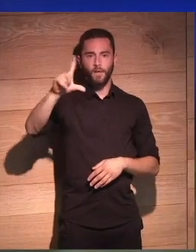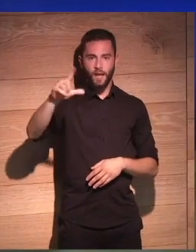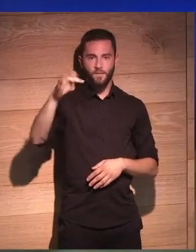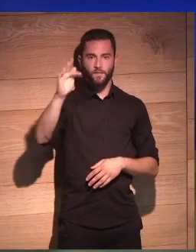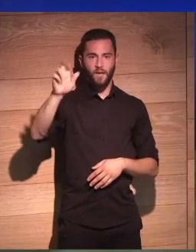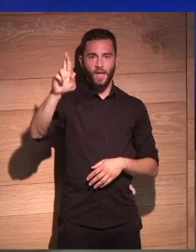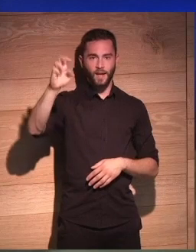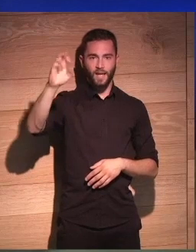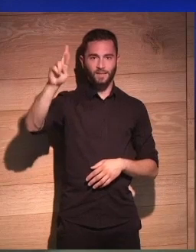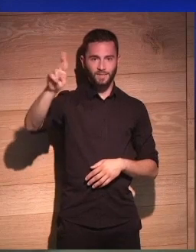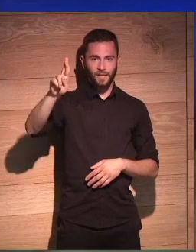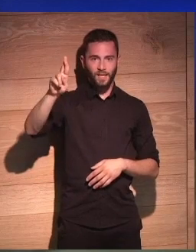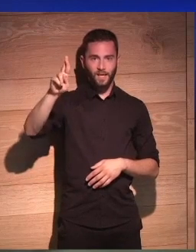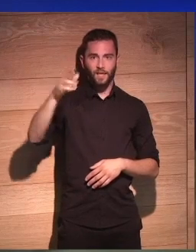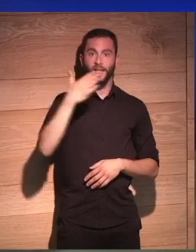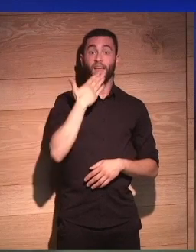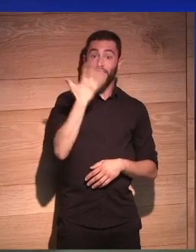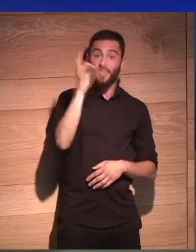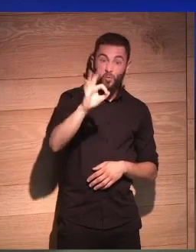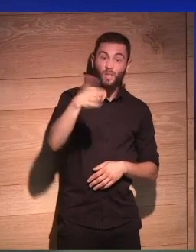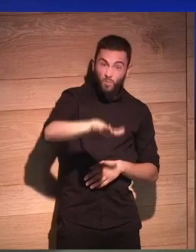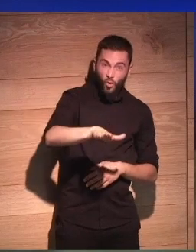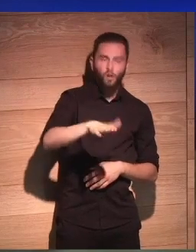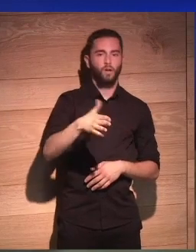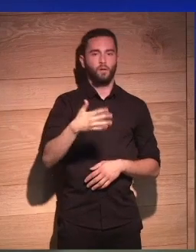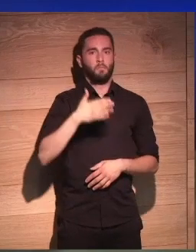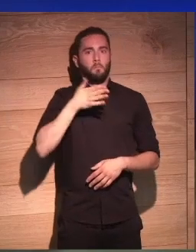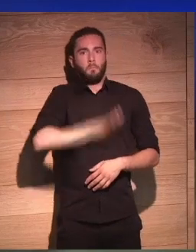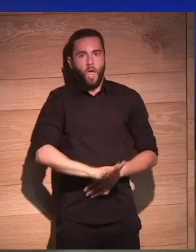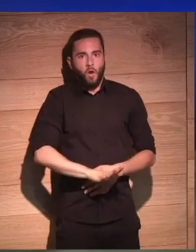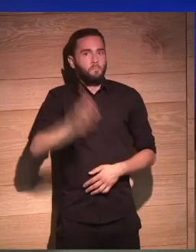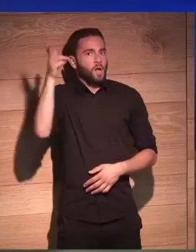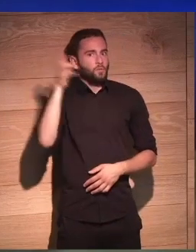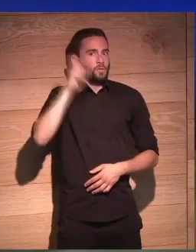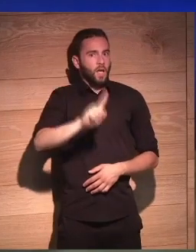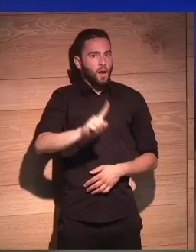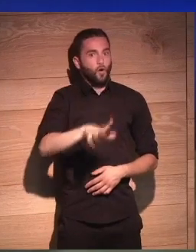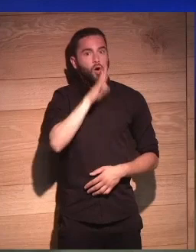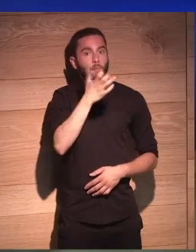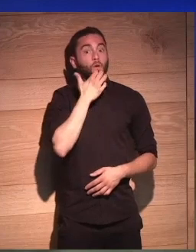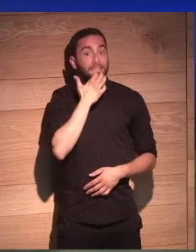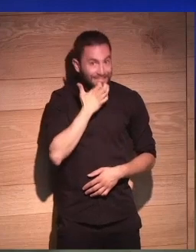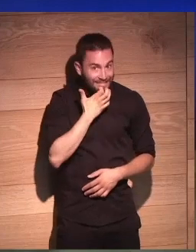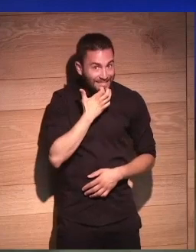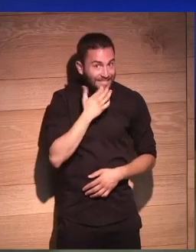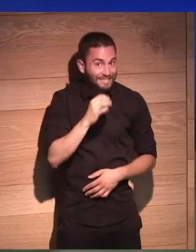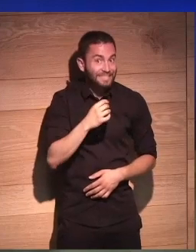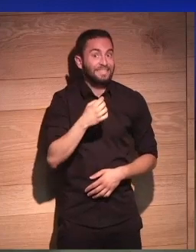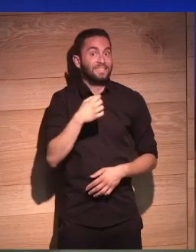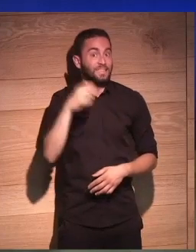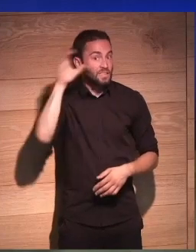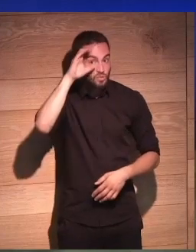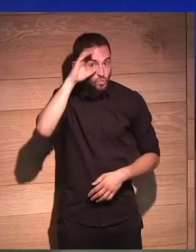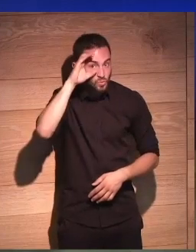que se. ¿Sabes? El que se mató a los 50 años. Menos mal que no estaba oyendo este. Porque se hubiese matado a los 30. Sí,